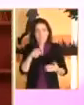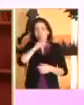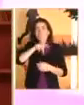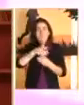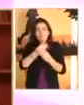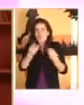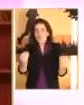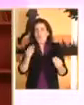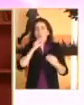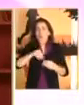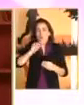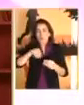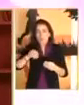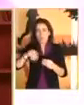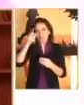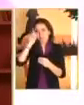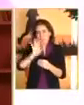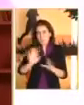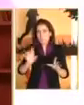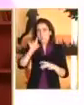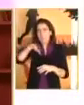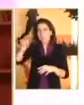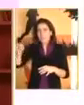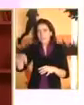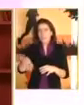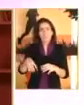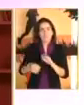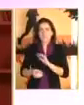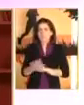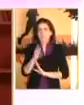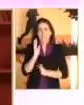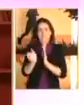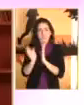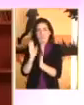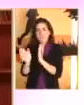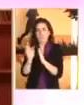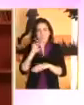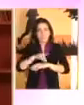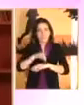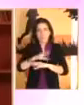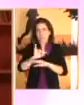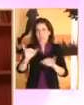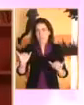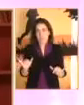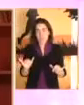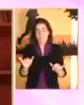desconocidas que sufren el mal del tabaco, ¿no? Uh-huh. Lo que pasa es que, bueno,